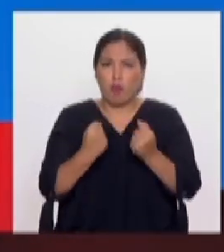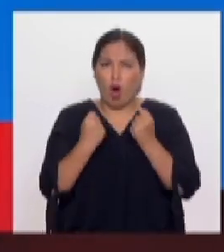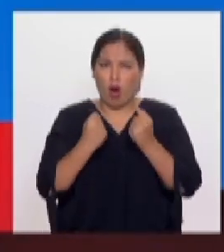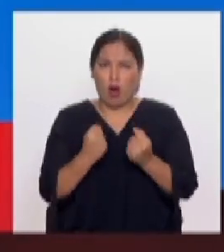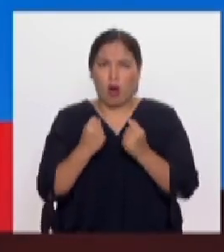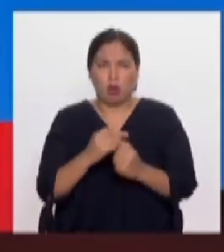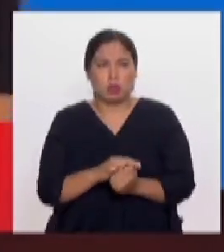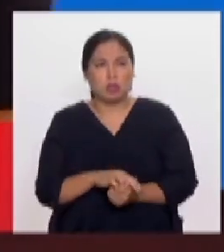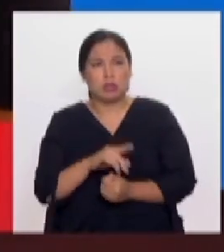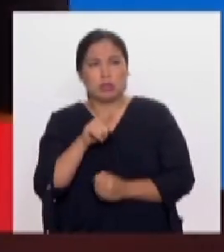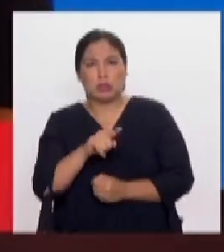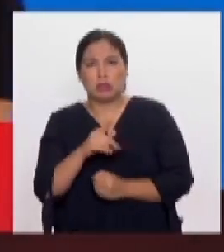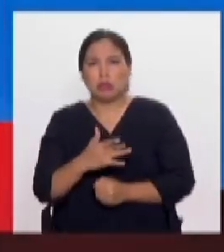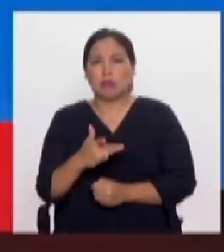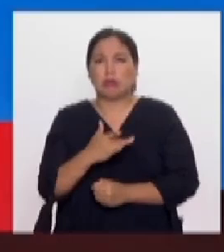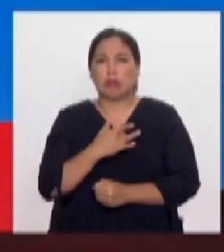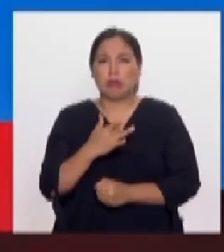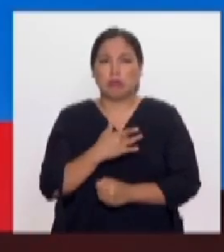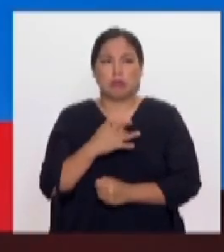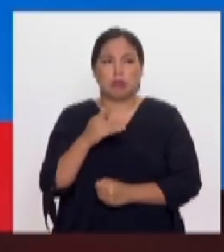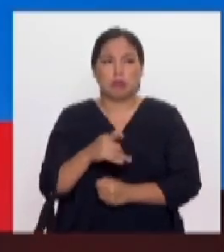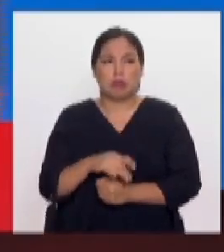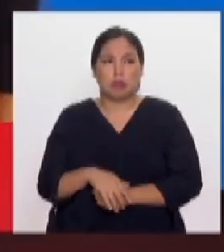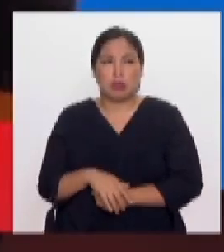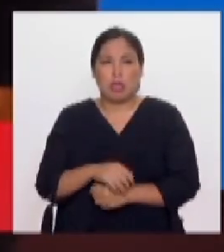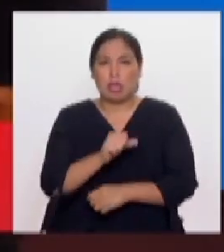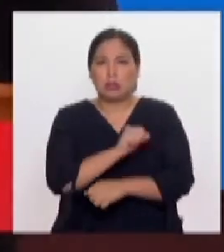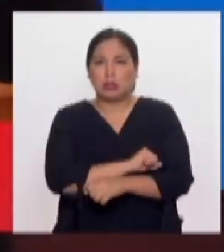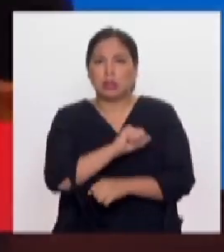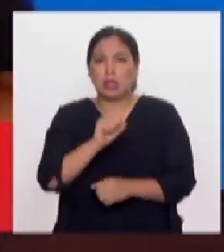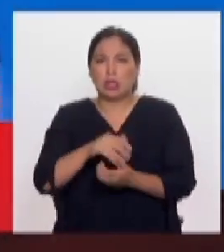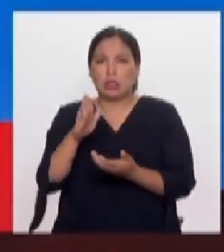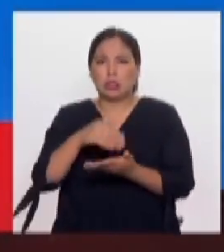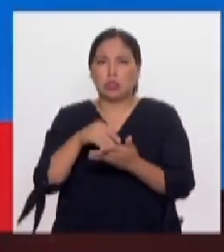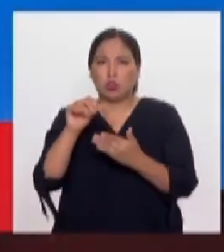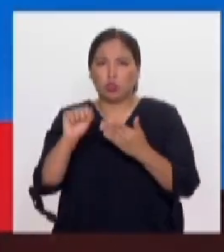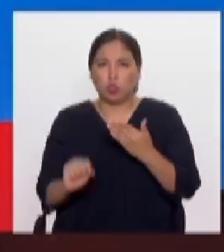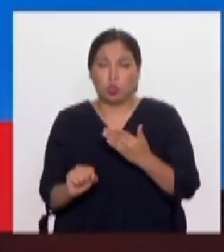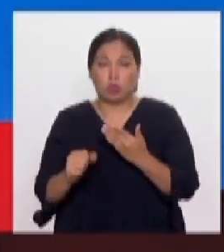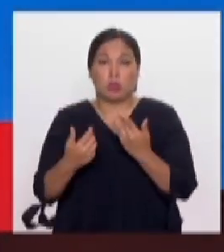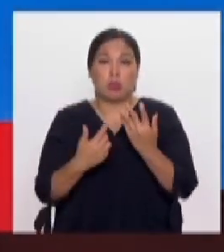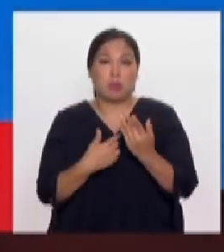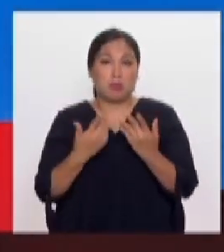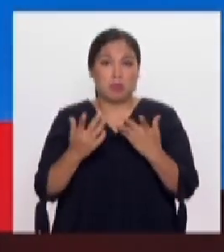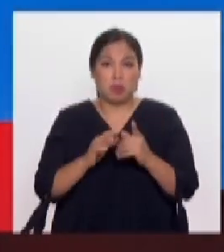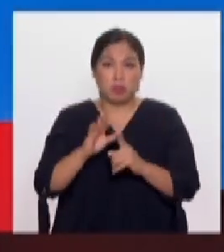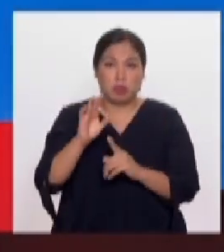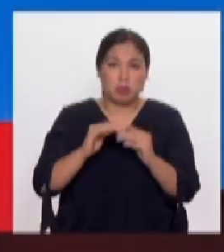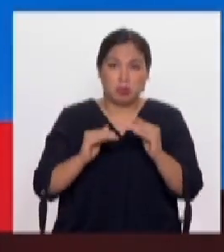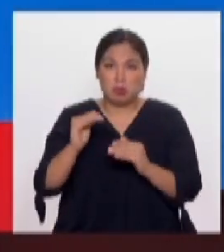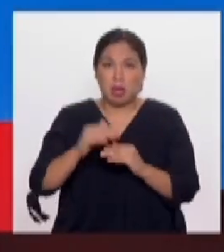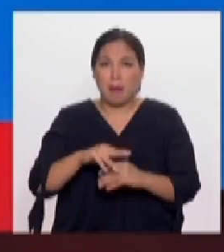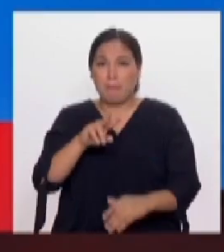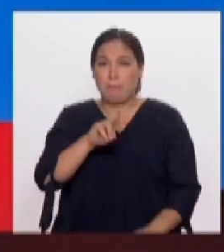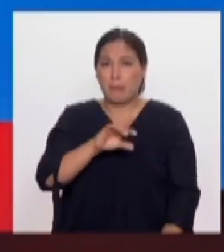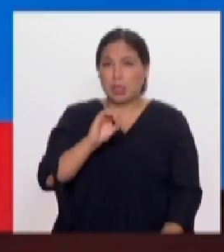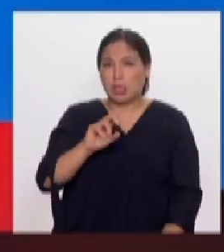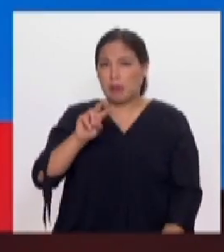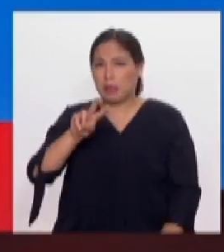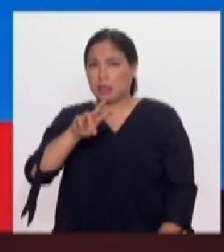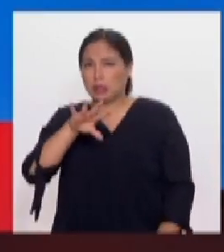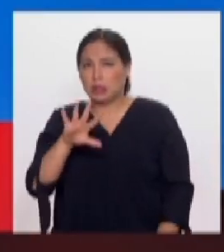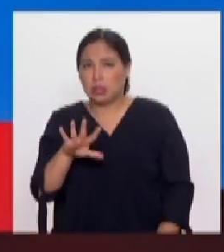intensidad, siendo los sectores más afectados la sierra centro y sur, por lo que esperamos valores de entre 20 a 25 milímetros